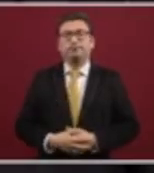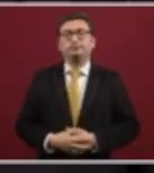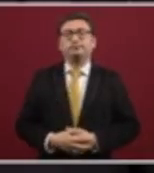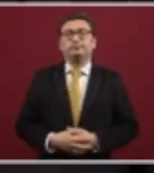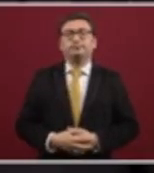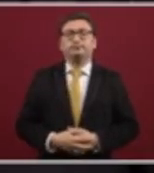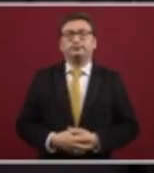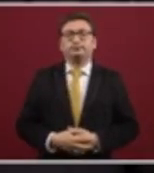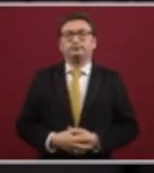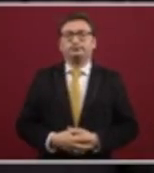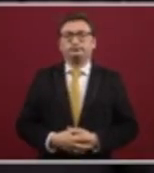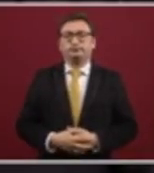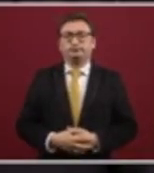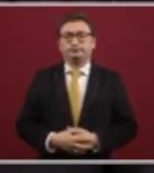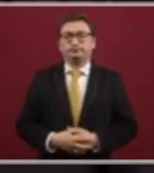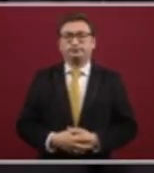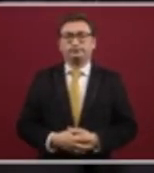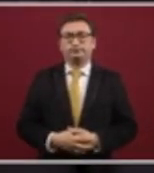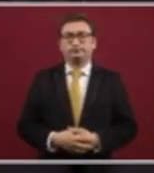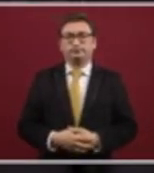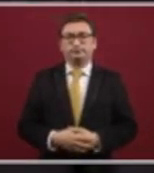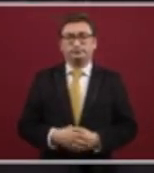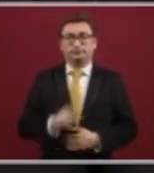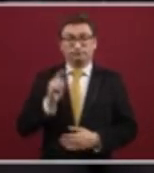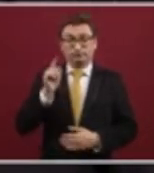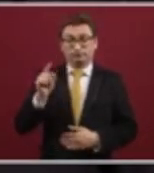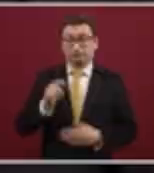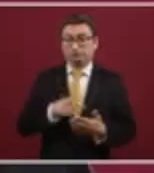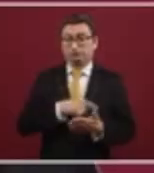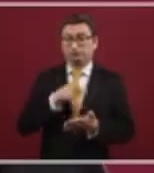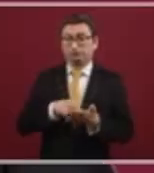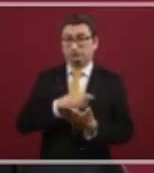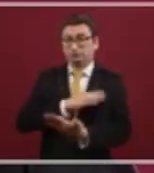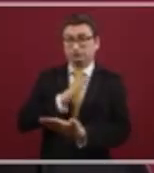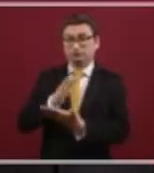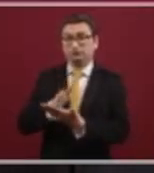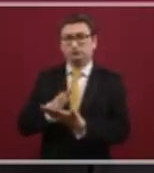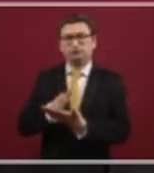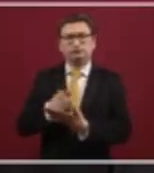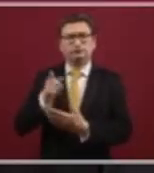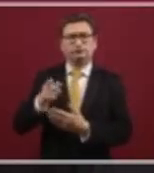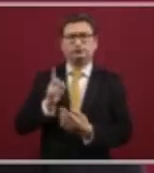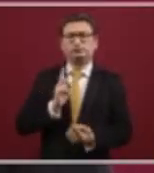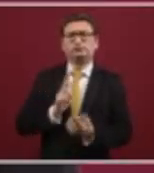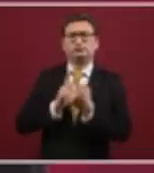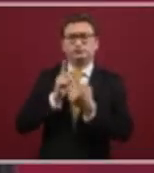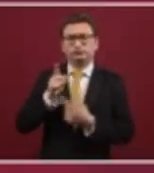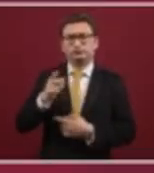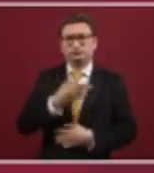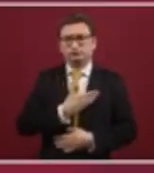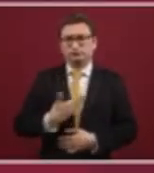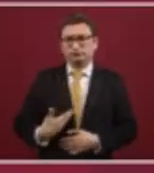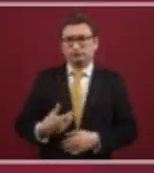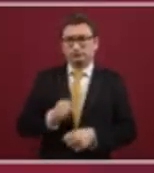vamos a tener un encuentro con el presidente de El Salvador